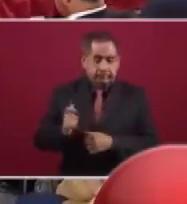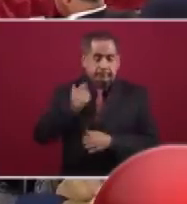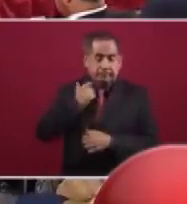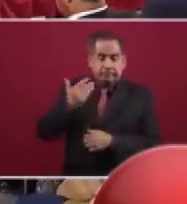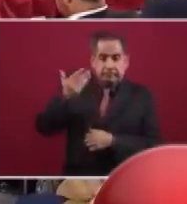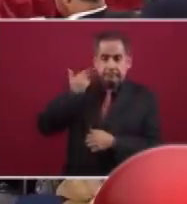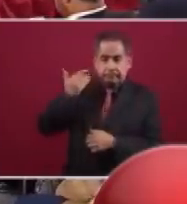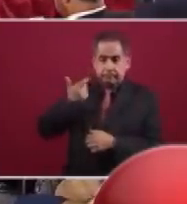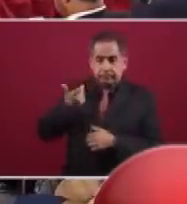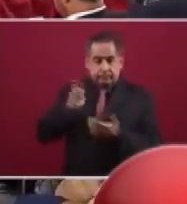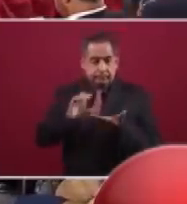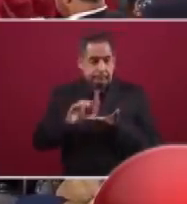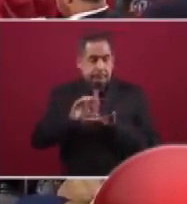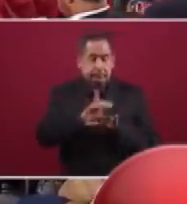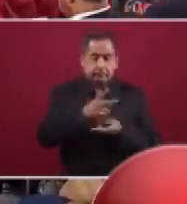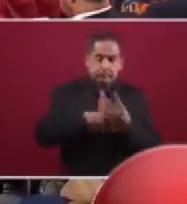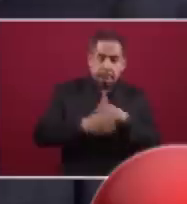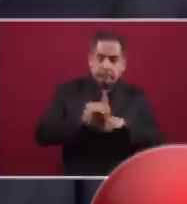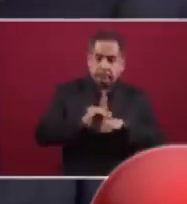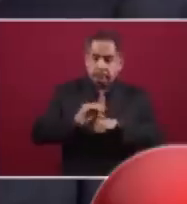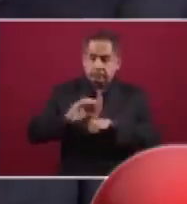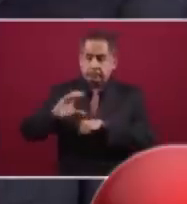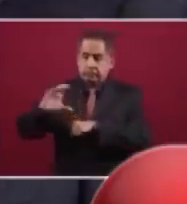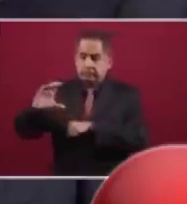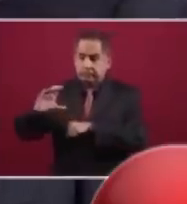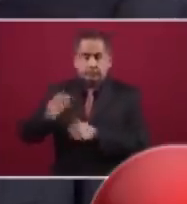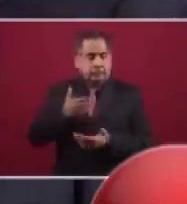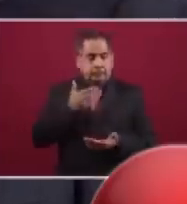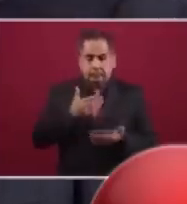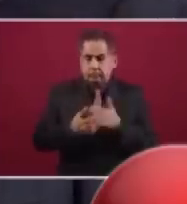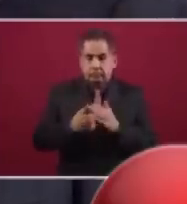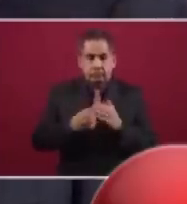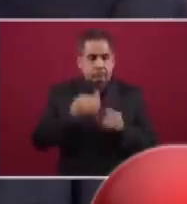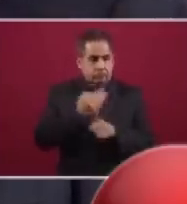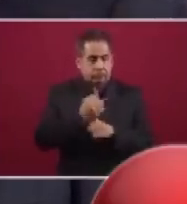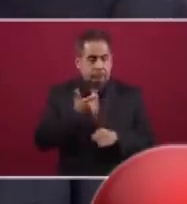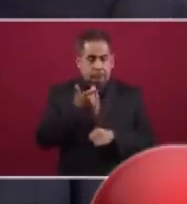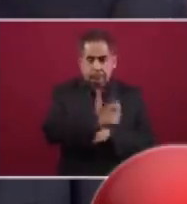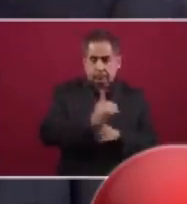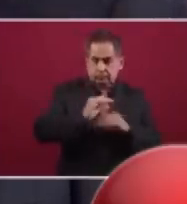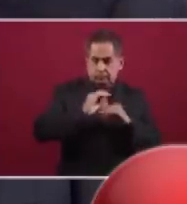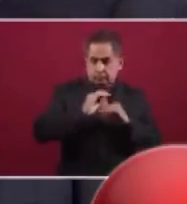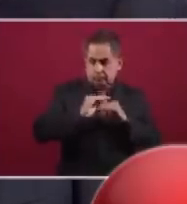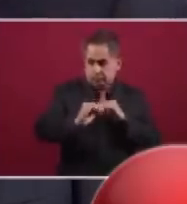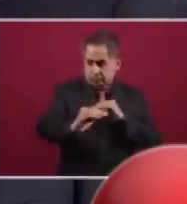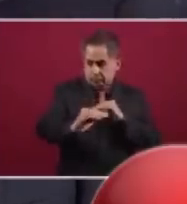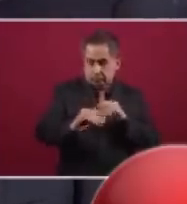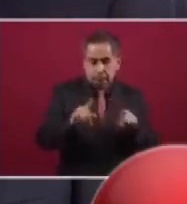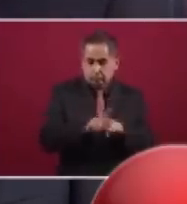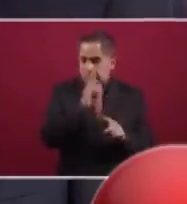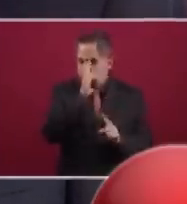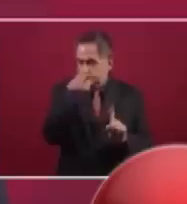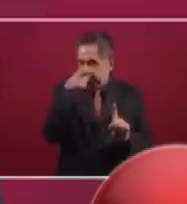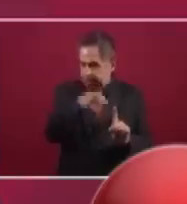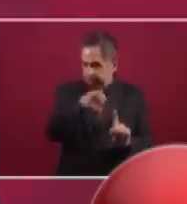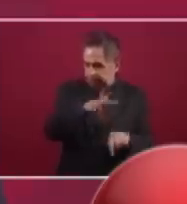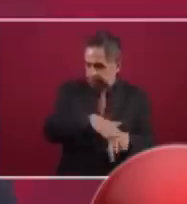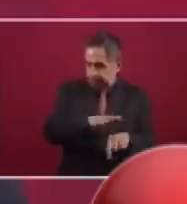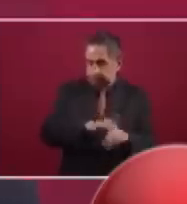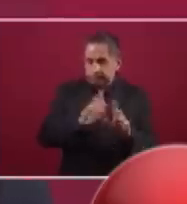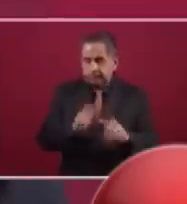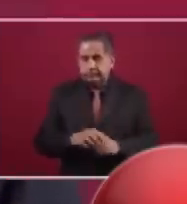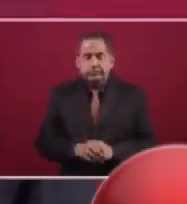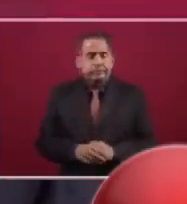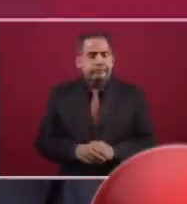los pagos eran crecientes y en este los pagos son planos. ¿De acuerdo? Primer punto.